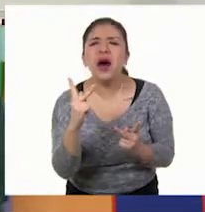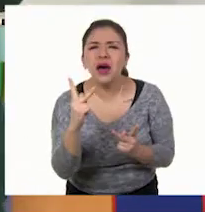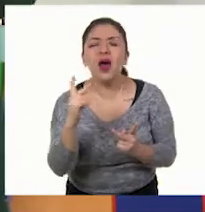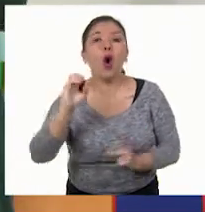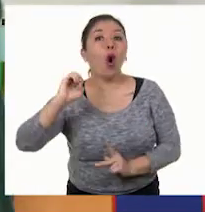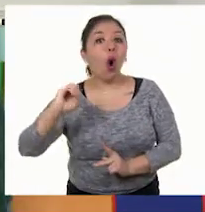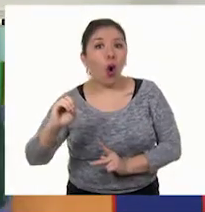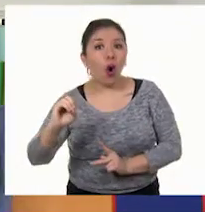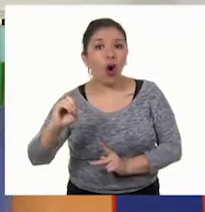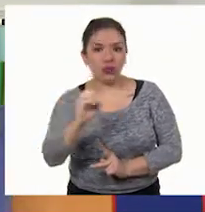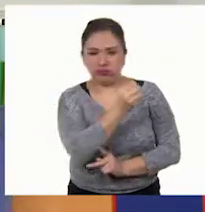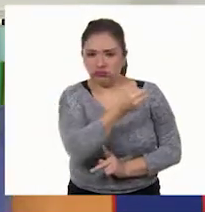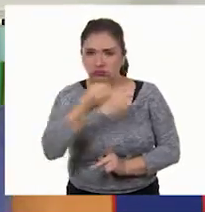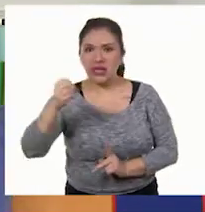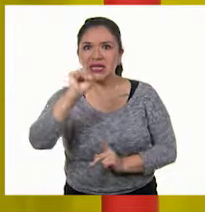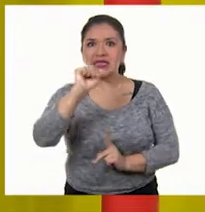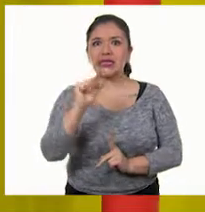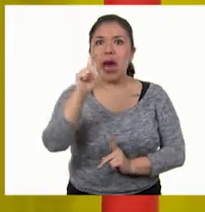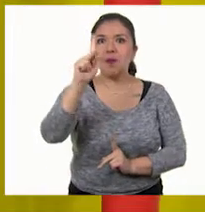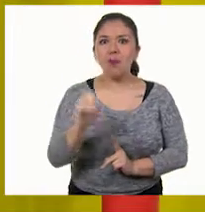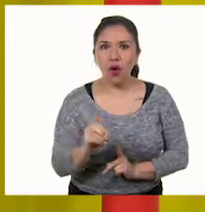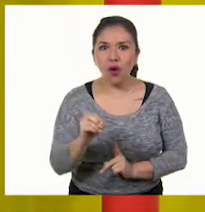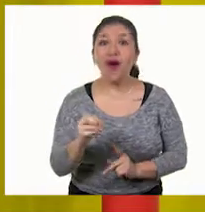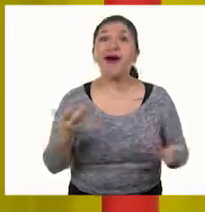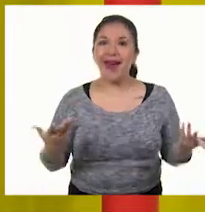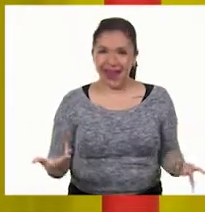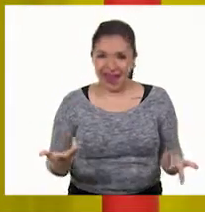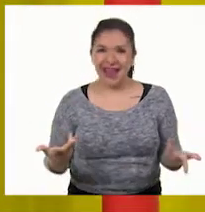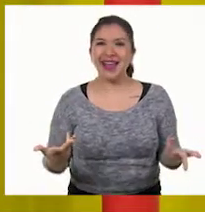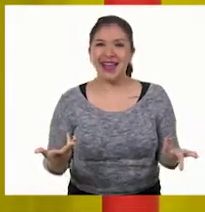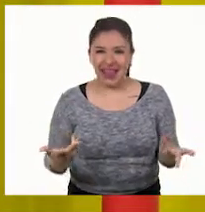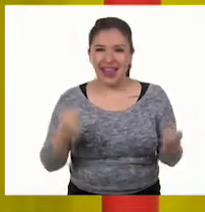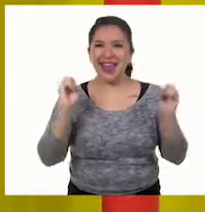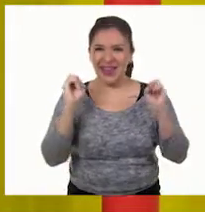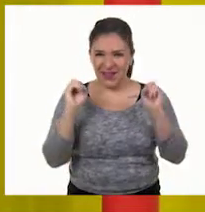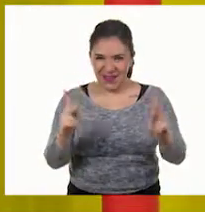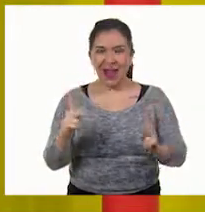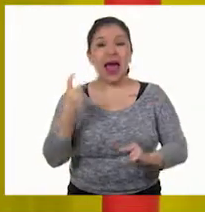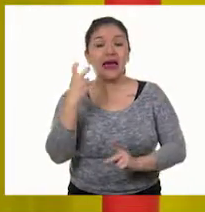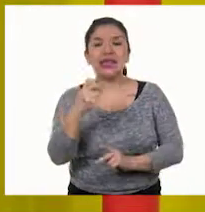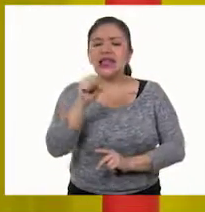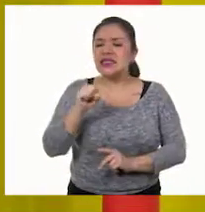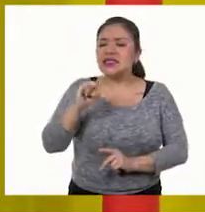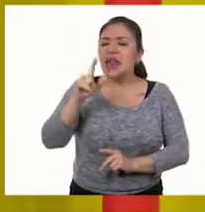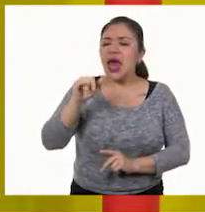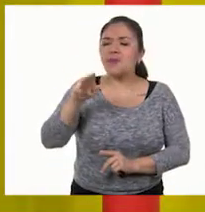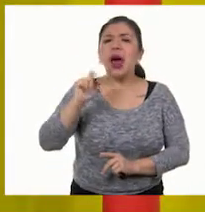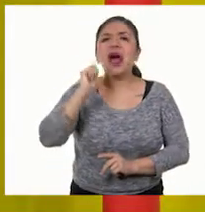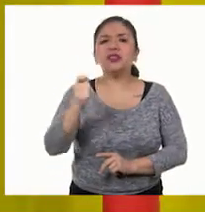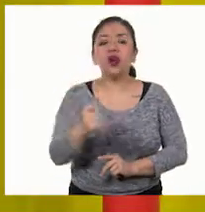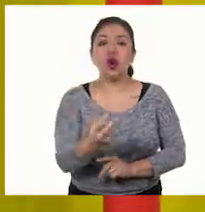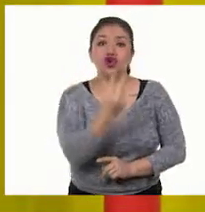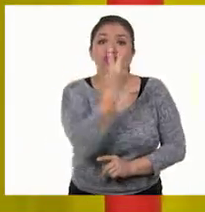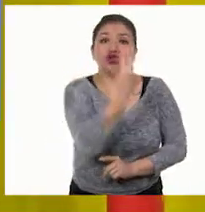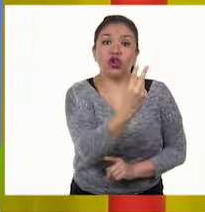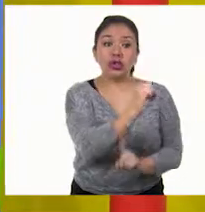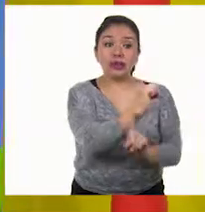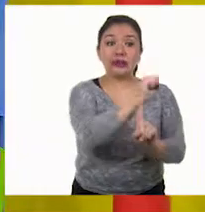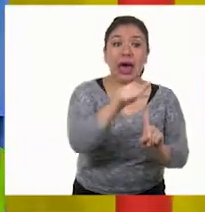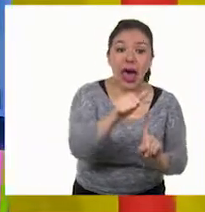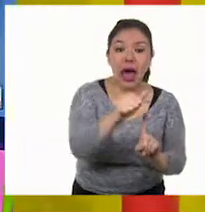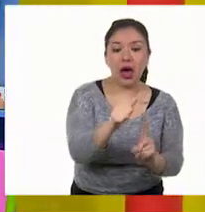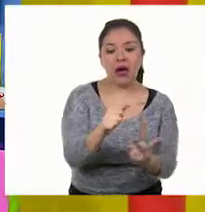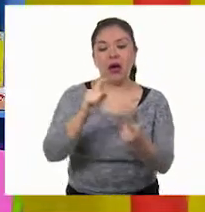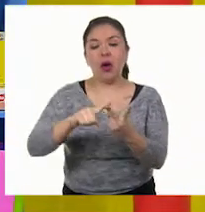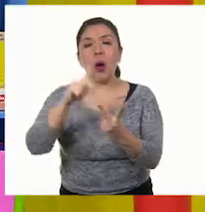s-a-p-o. Sapo. Oh, ok. Muy bien. ¿Sí? Entonces, sílaba es el conjunto de las dos primeras y las dos